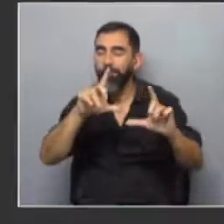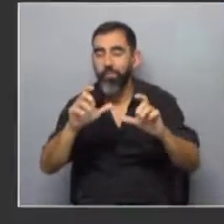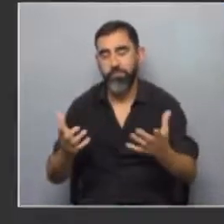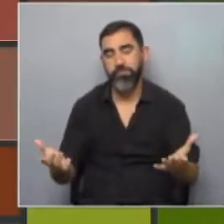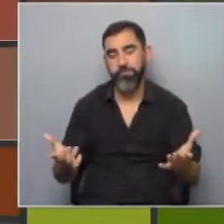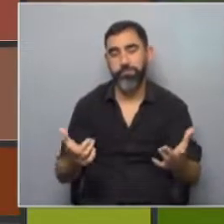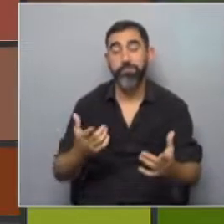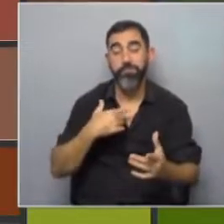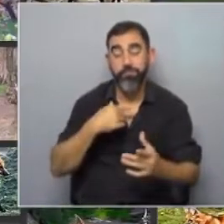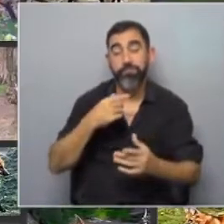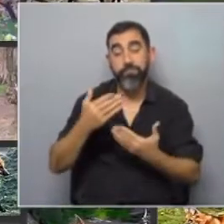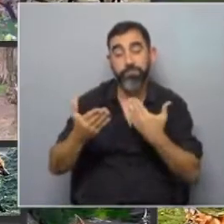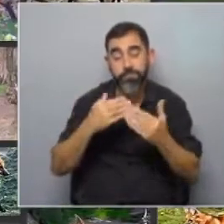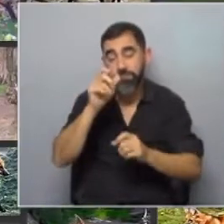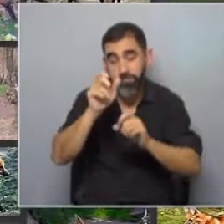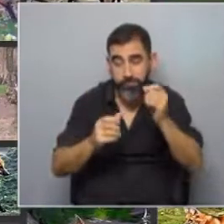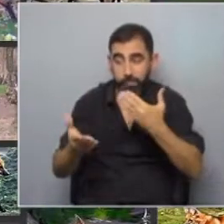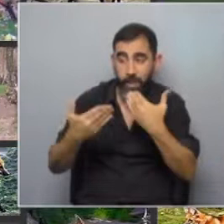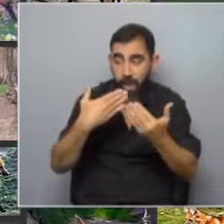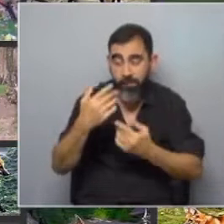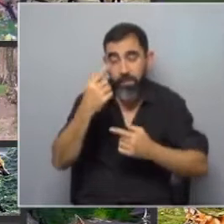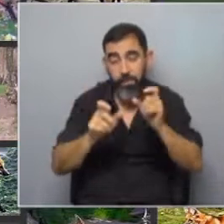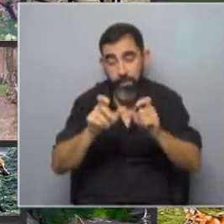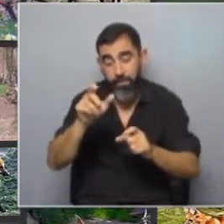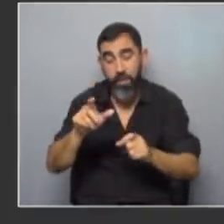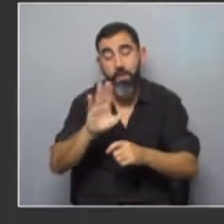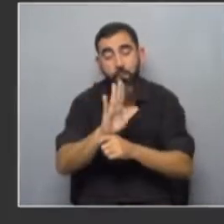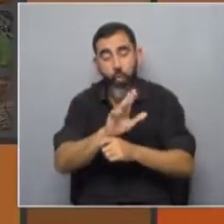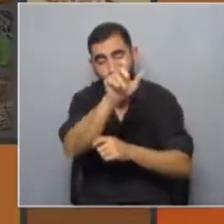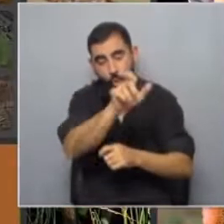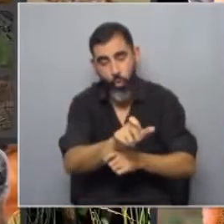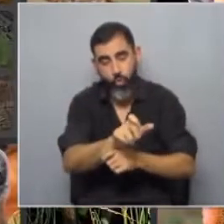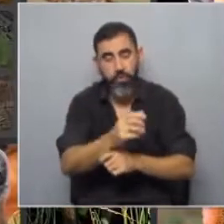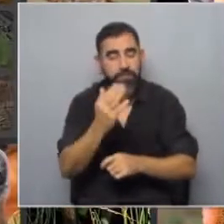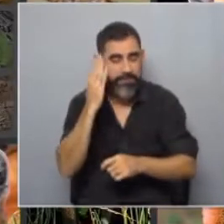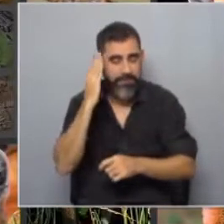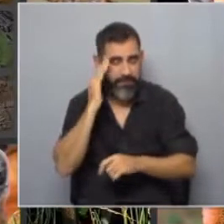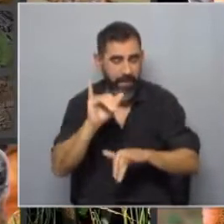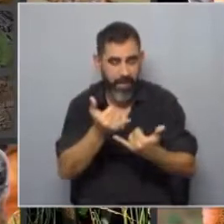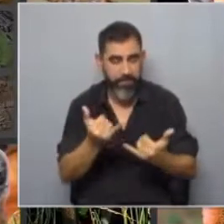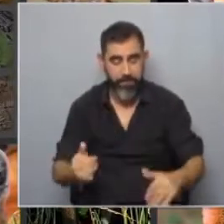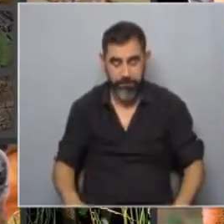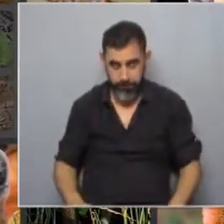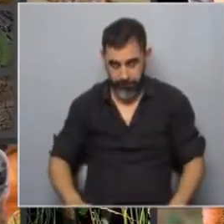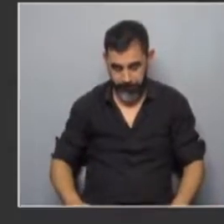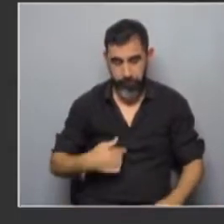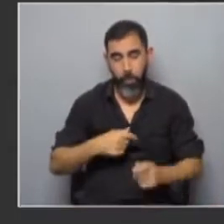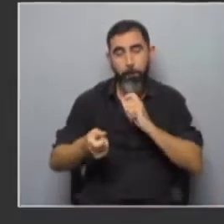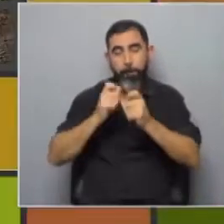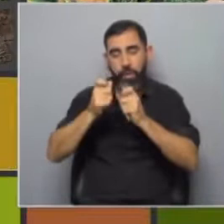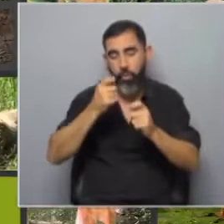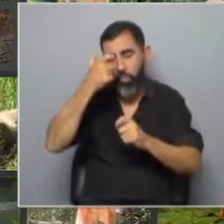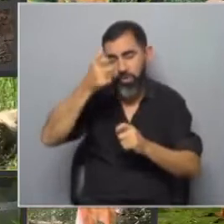encontramos, pero a veces está esa sensación en la gente de que los animales son algo que están ahí, Claro. que están esperando que vos vayas y los veas, ¿no? De